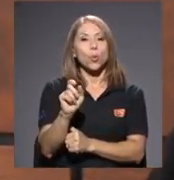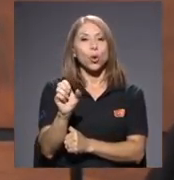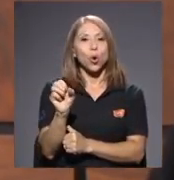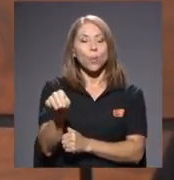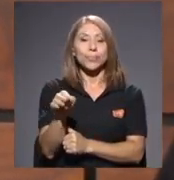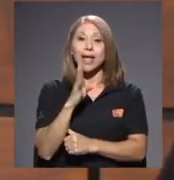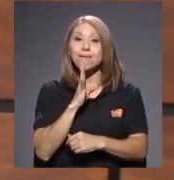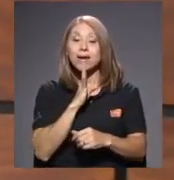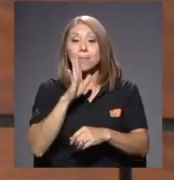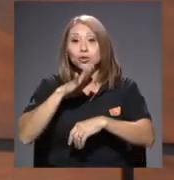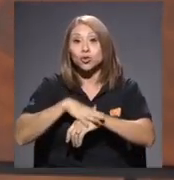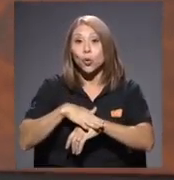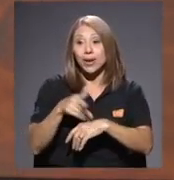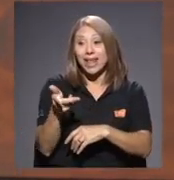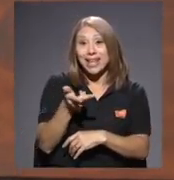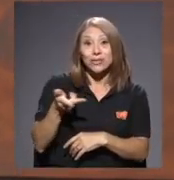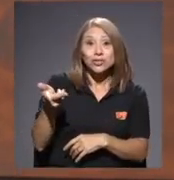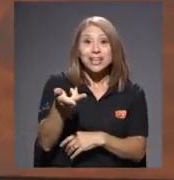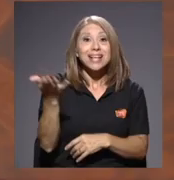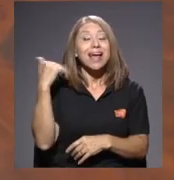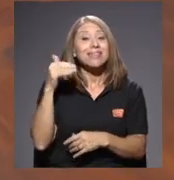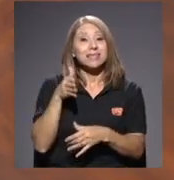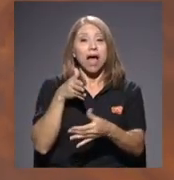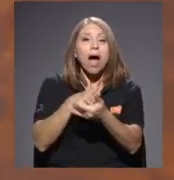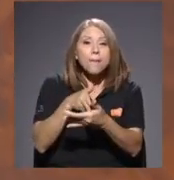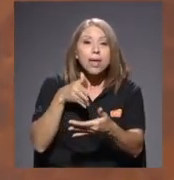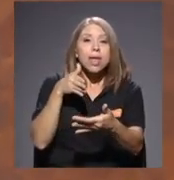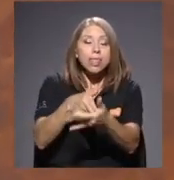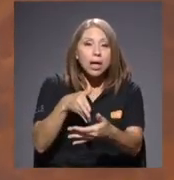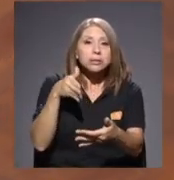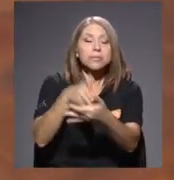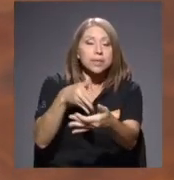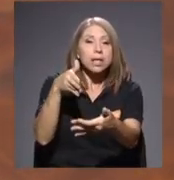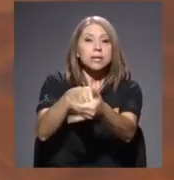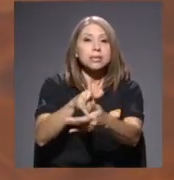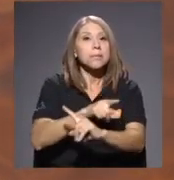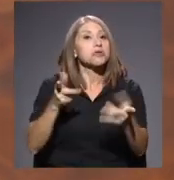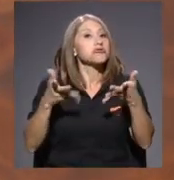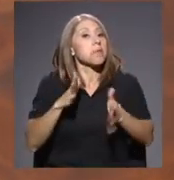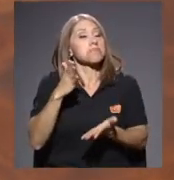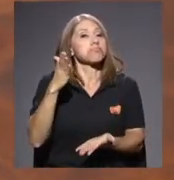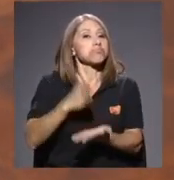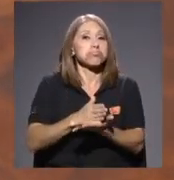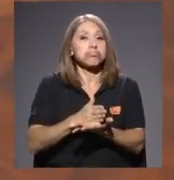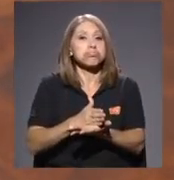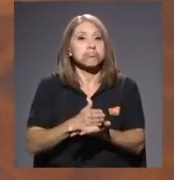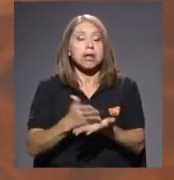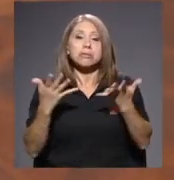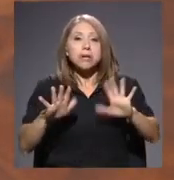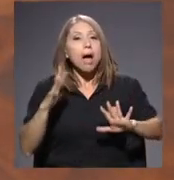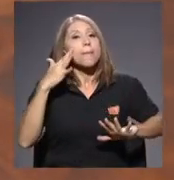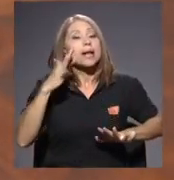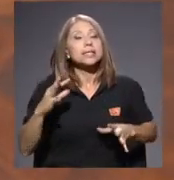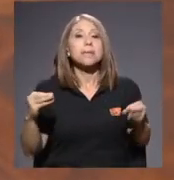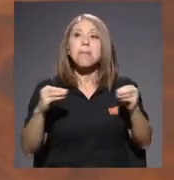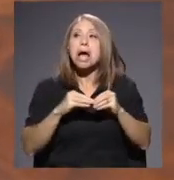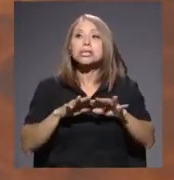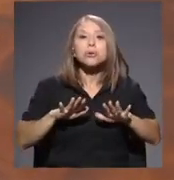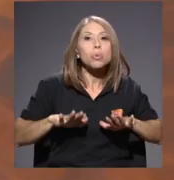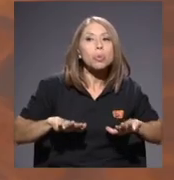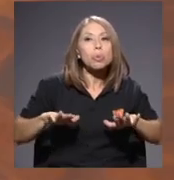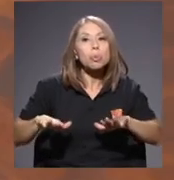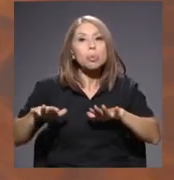inclusive amenazas que recibieron en su momento. Ya las amenazas pararon después de este proceso en el que ya parece que ha estado como más dormido el gran